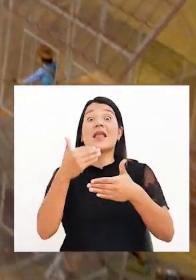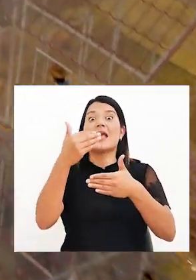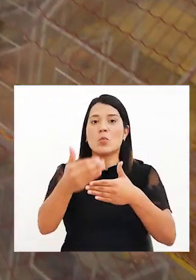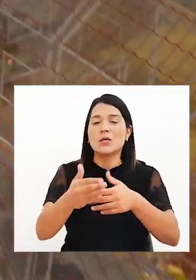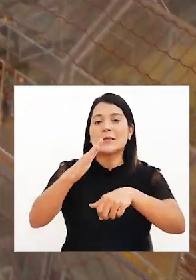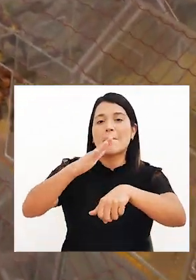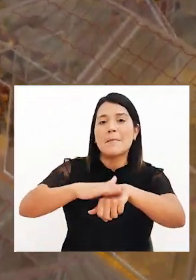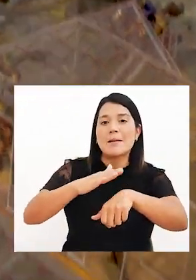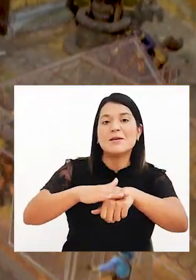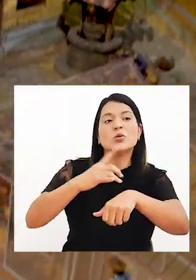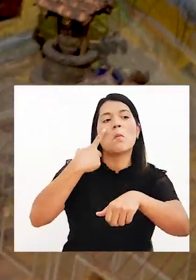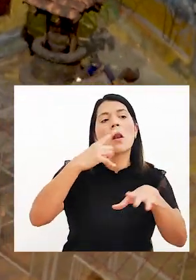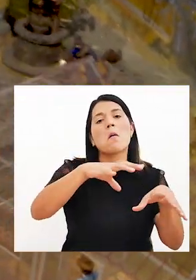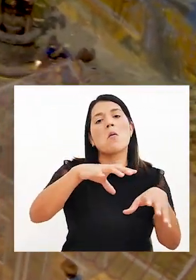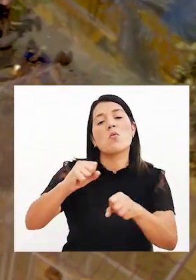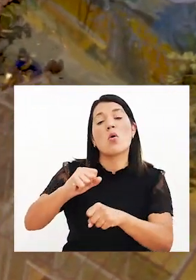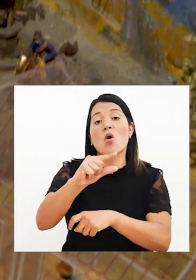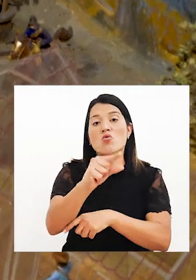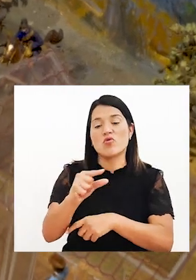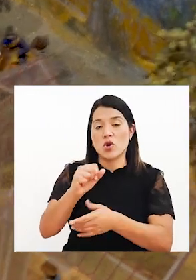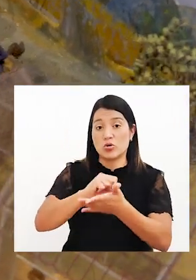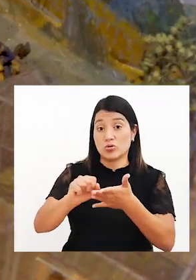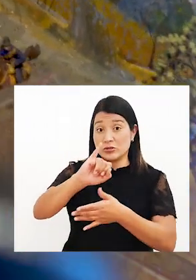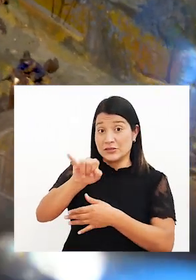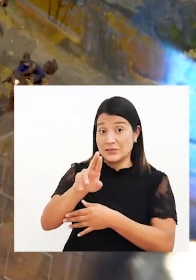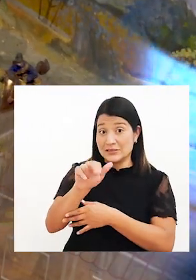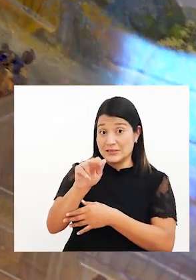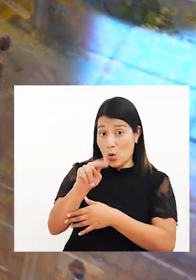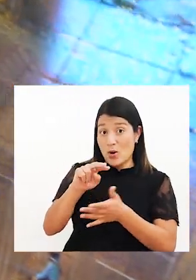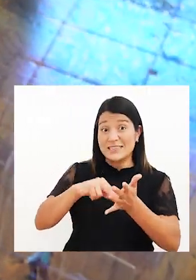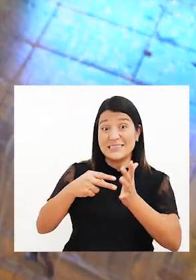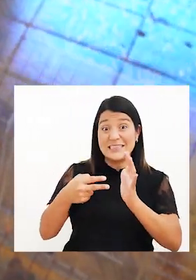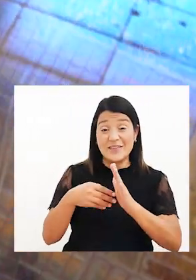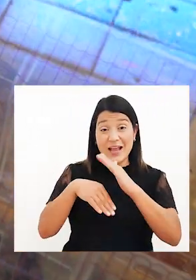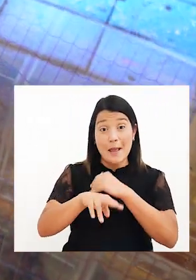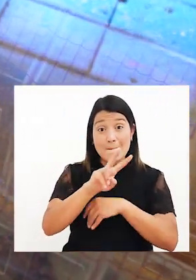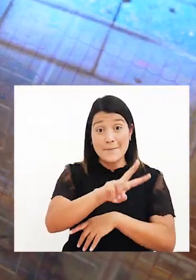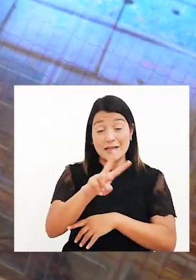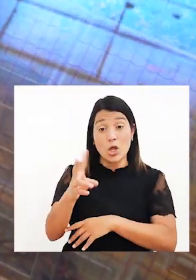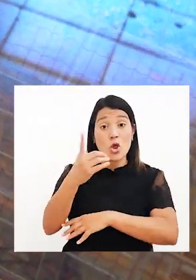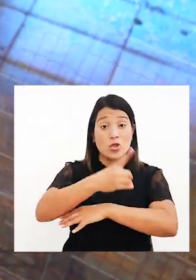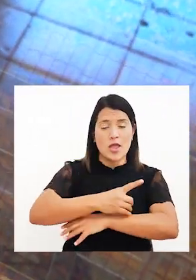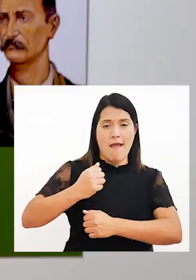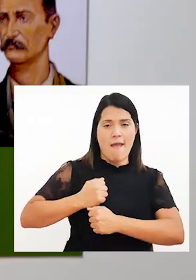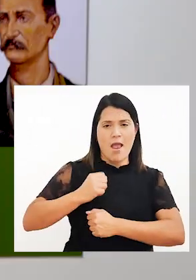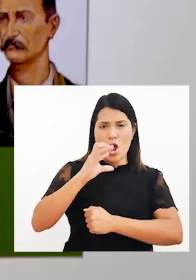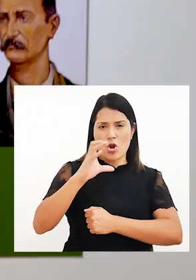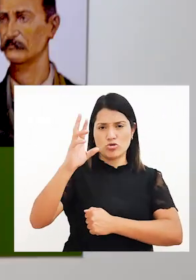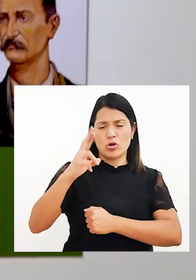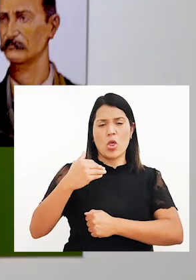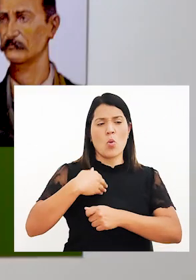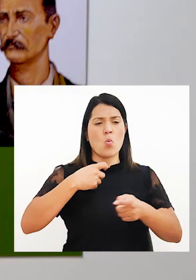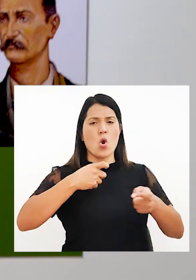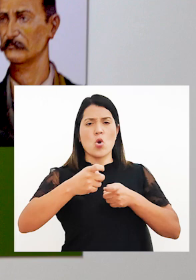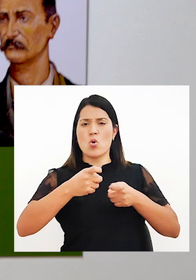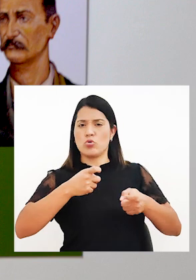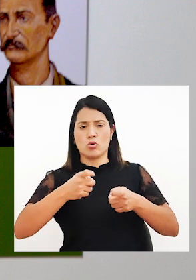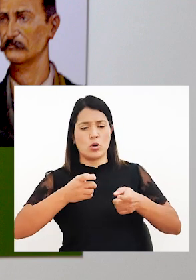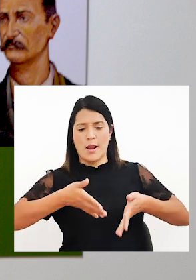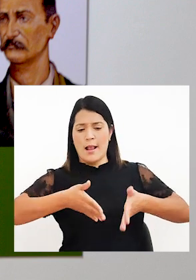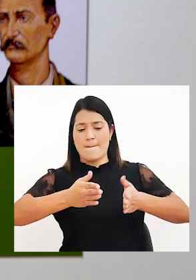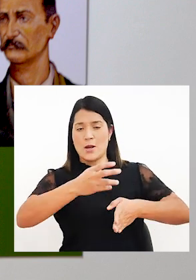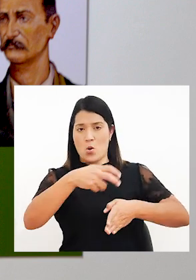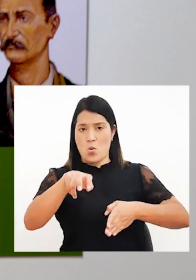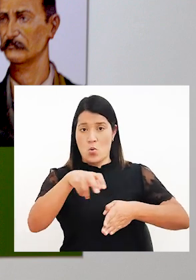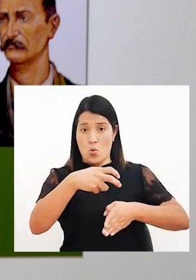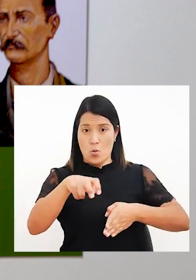para tomar el río San Juan. Repito, o sea, en cuestión de 22 días, el ejército costarricense tuvo el control de la vía del tránsito.